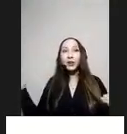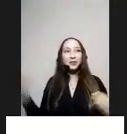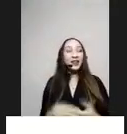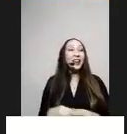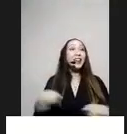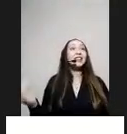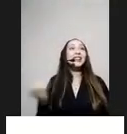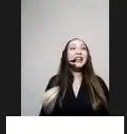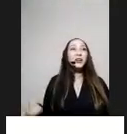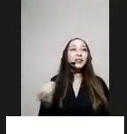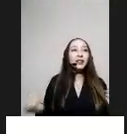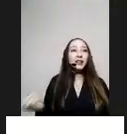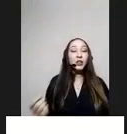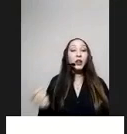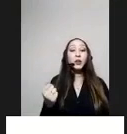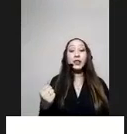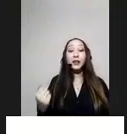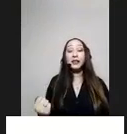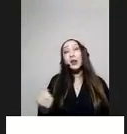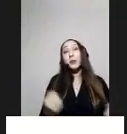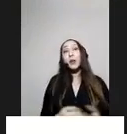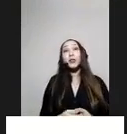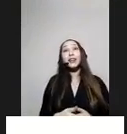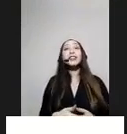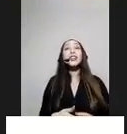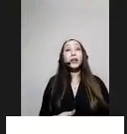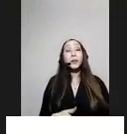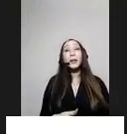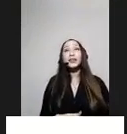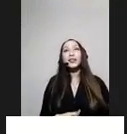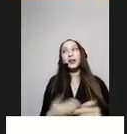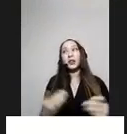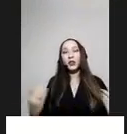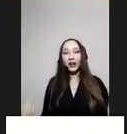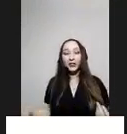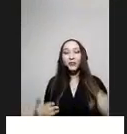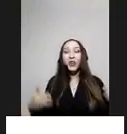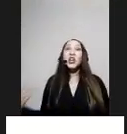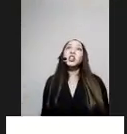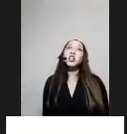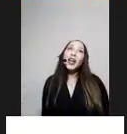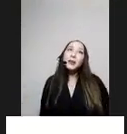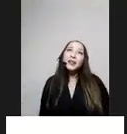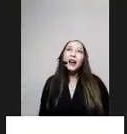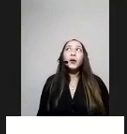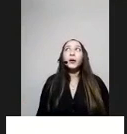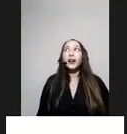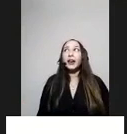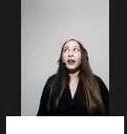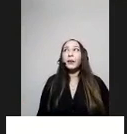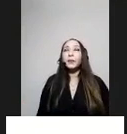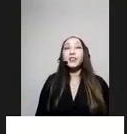árboles. Él va saltando y saltando y nuestra mente puede procesar hasta 90.000 pensamientos diarios. ¿No les ha pasado